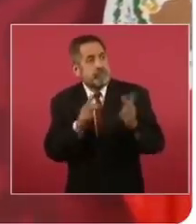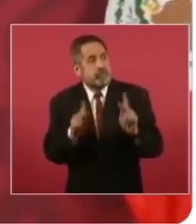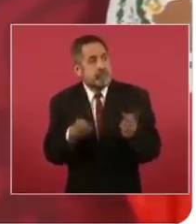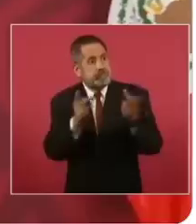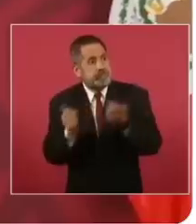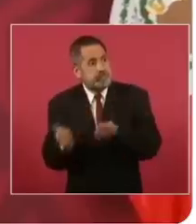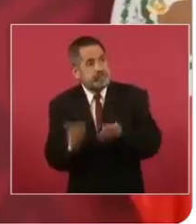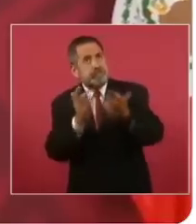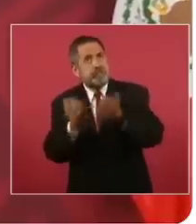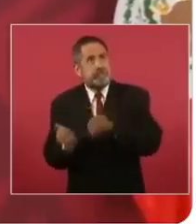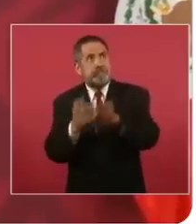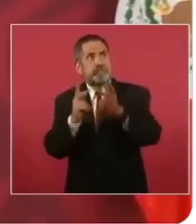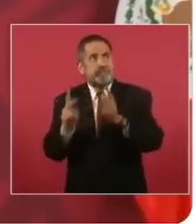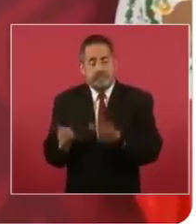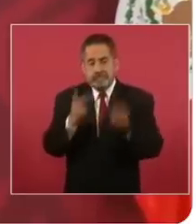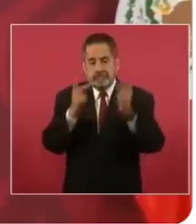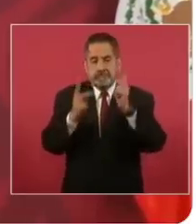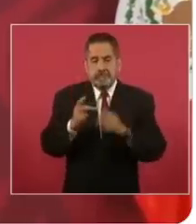energía